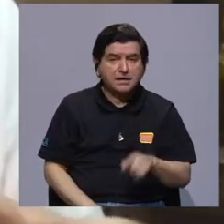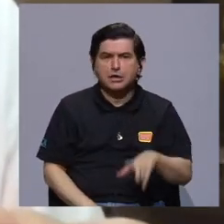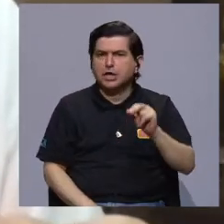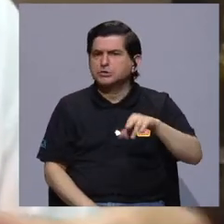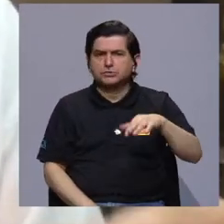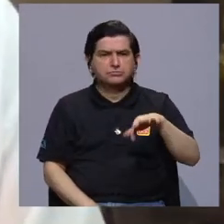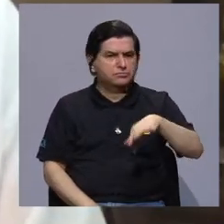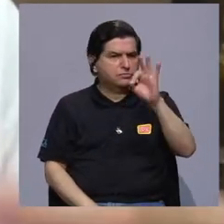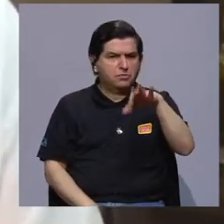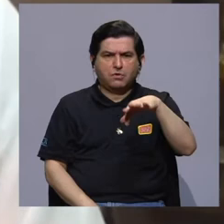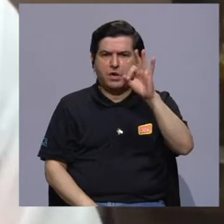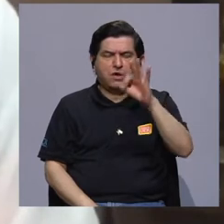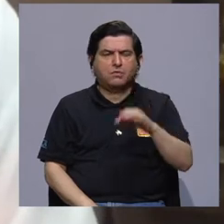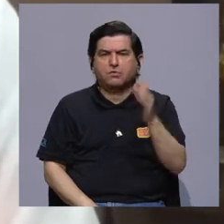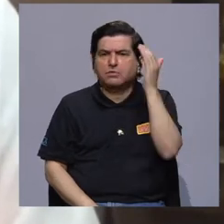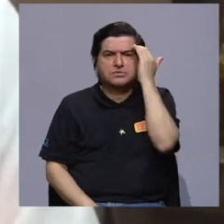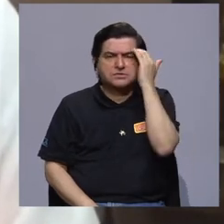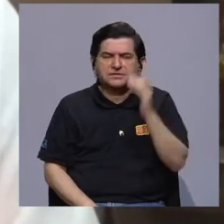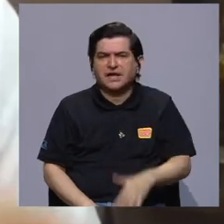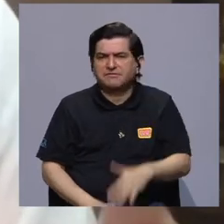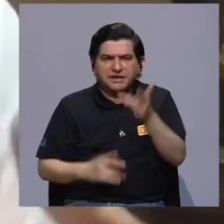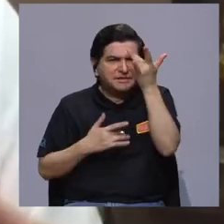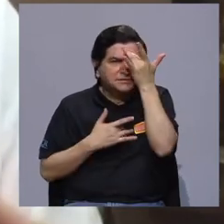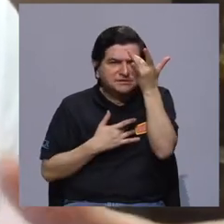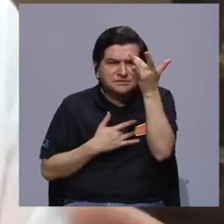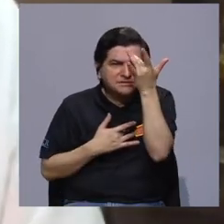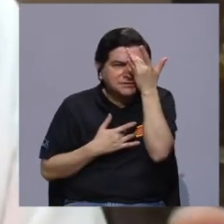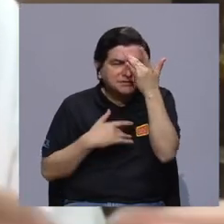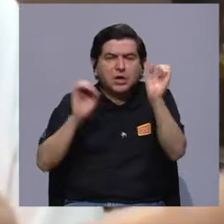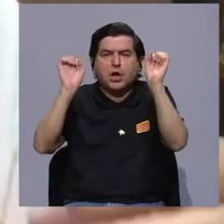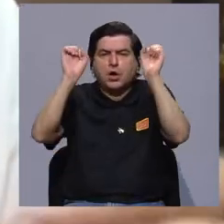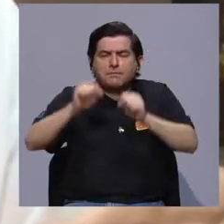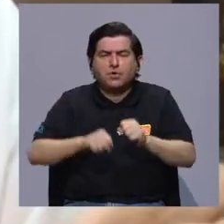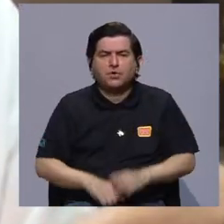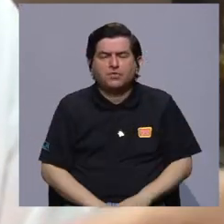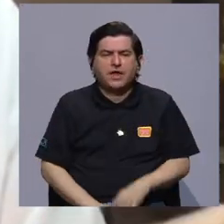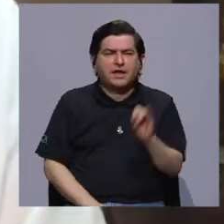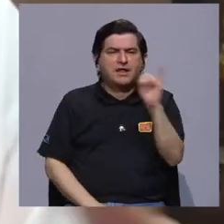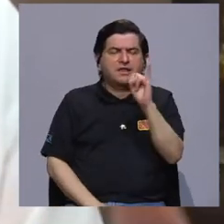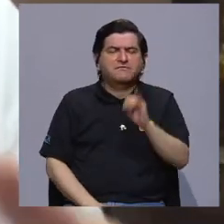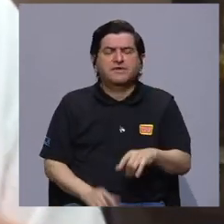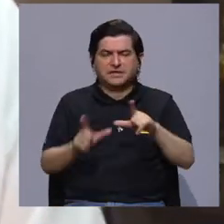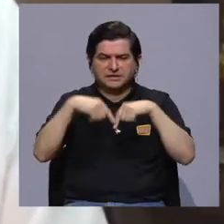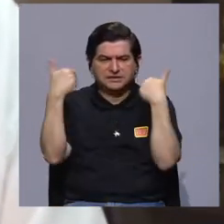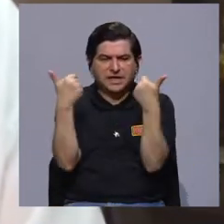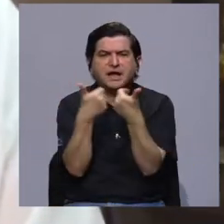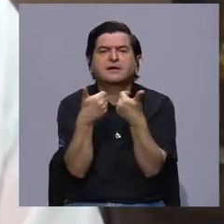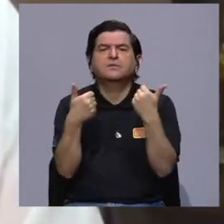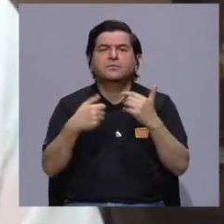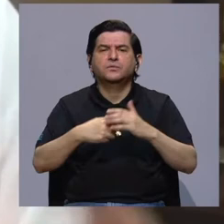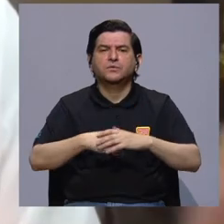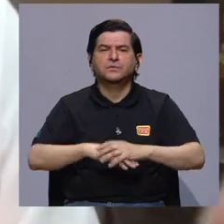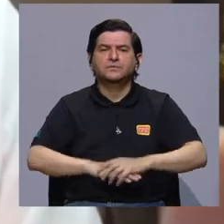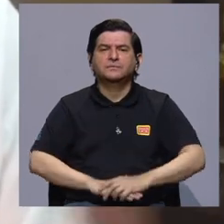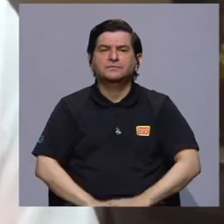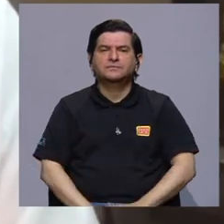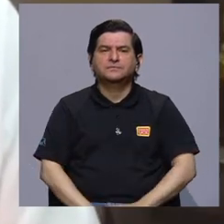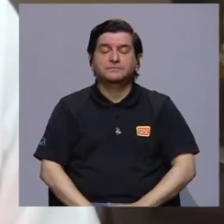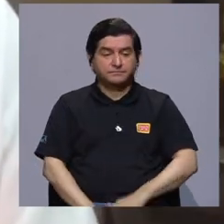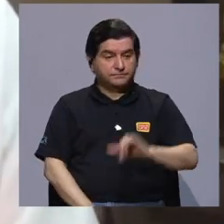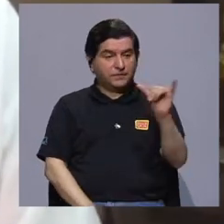estas abejas aún no se conoce patógenos que puedan infectar la colonia de manera